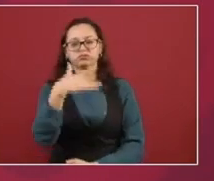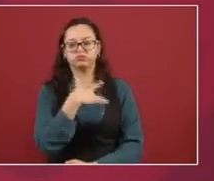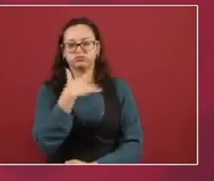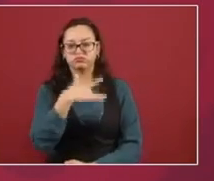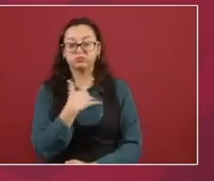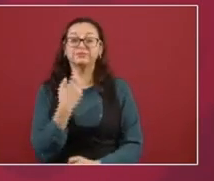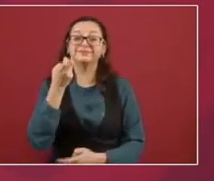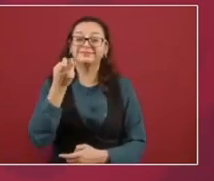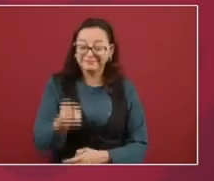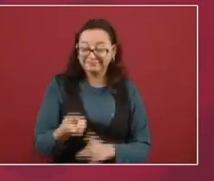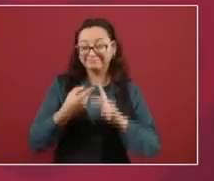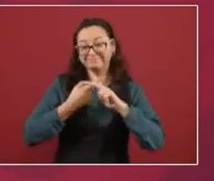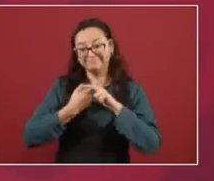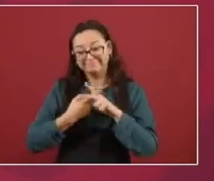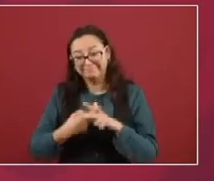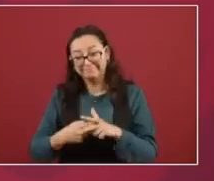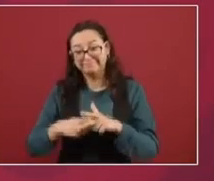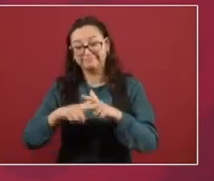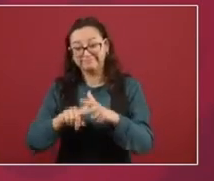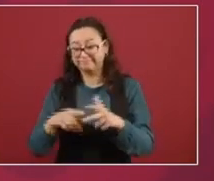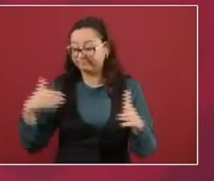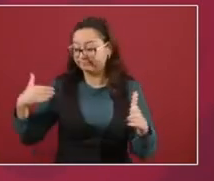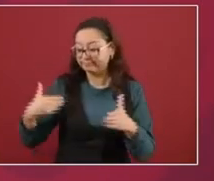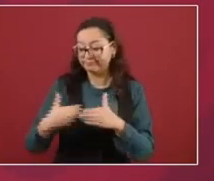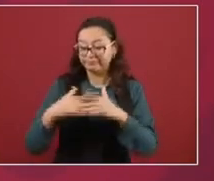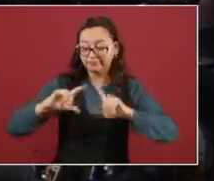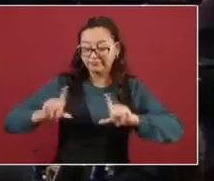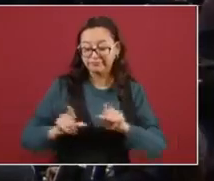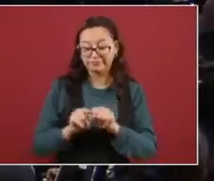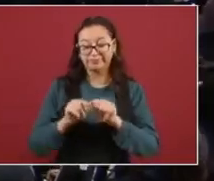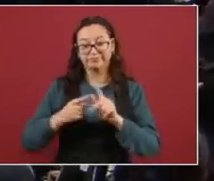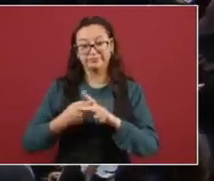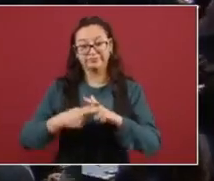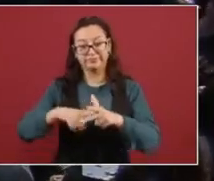Pues con esa introducción entramos a